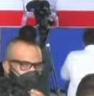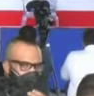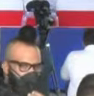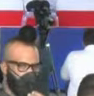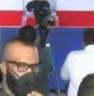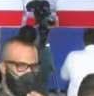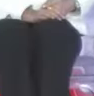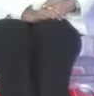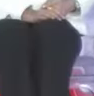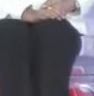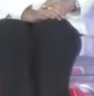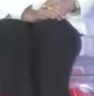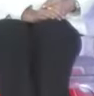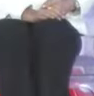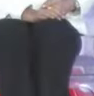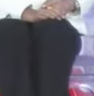presidente,